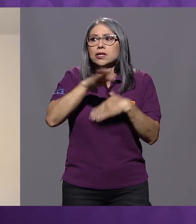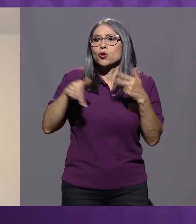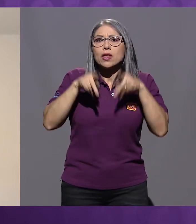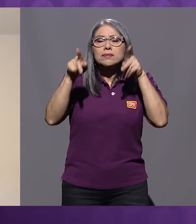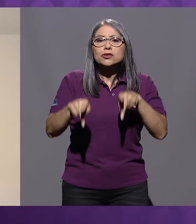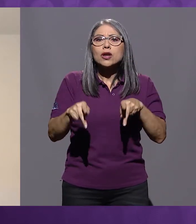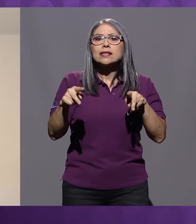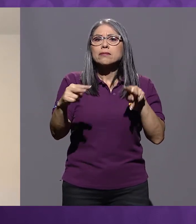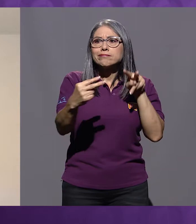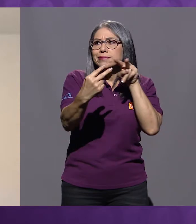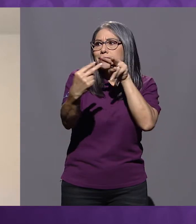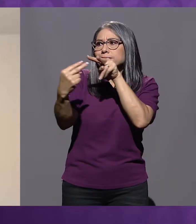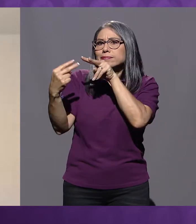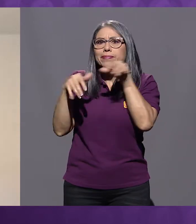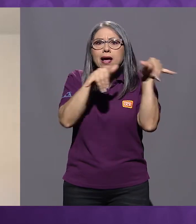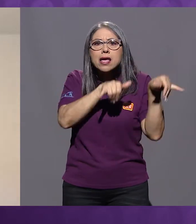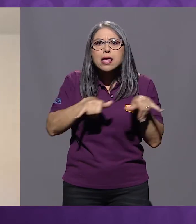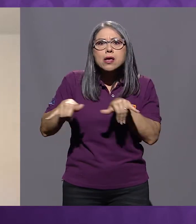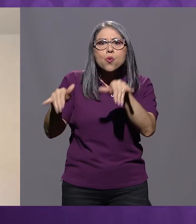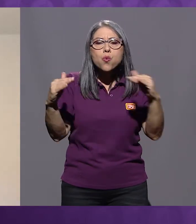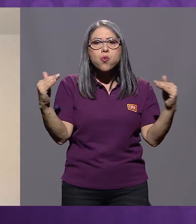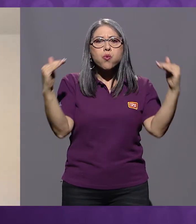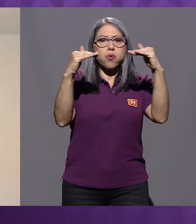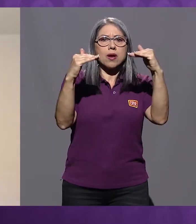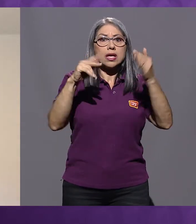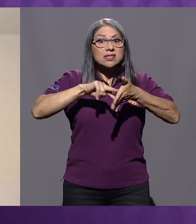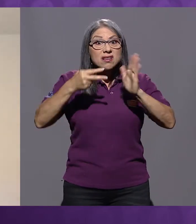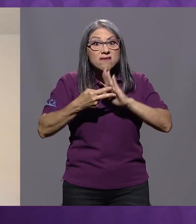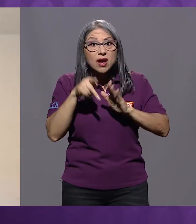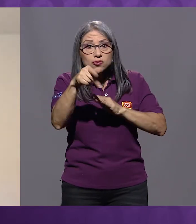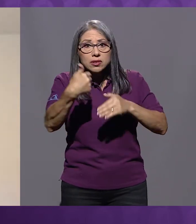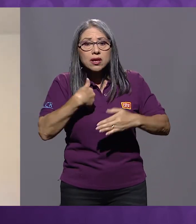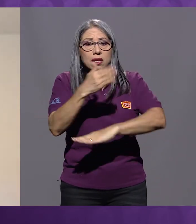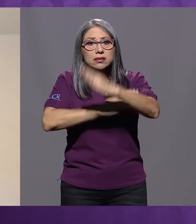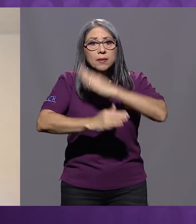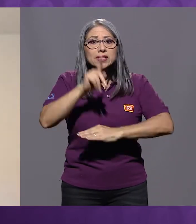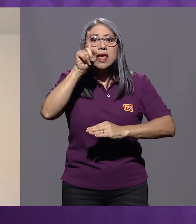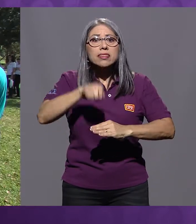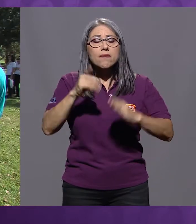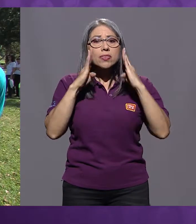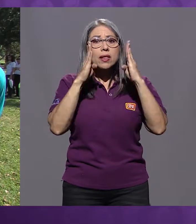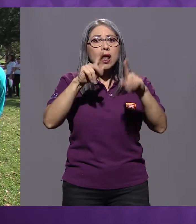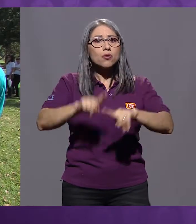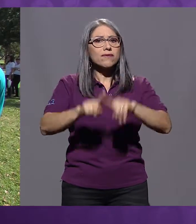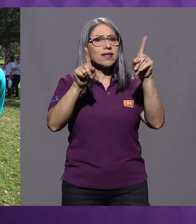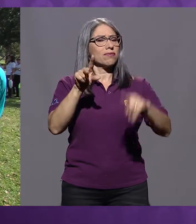somos iguales, no que porque tienes una discapacidad hay que tratarte de una manera diferente.